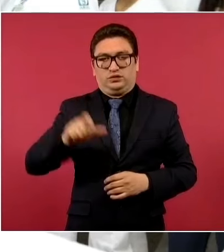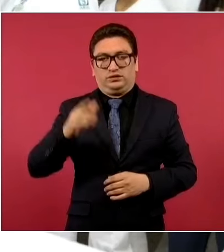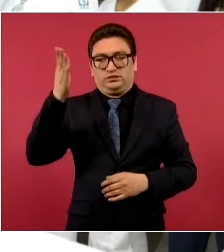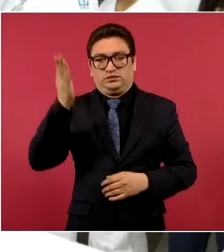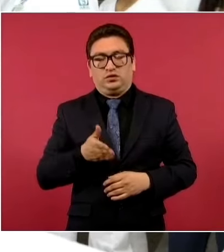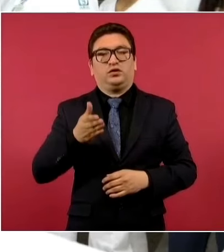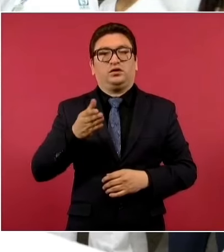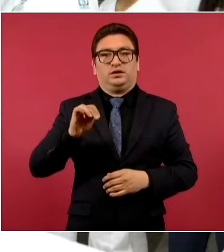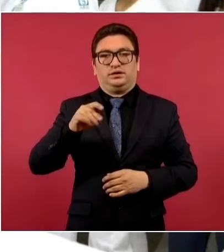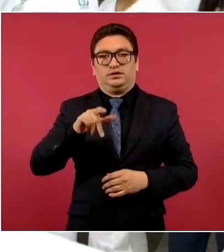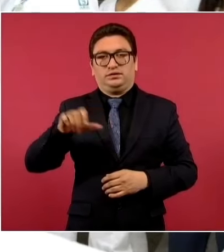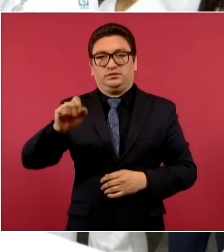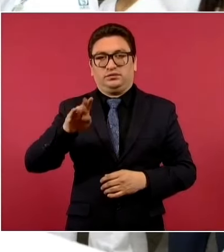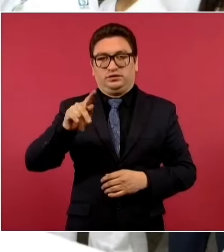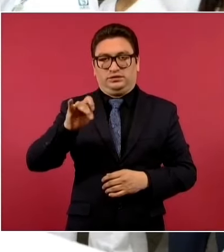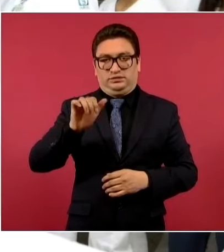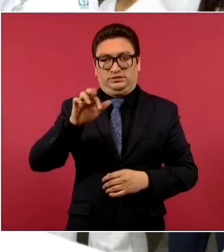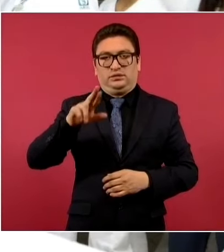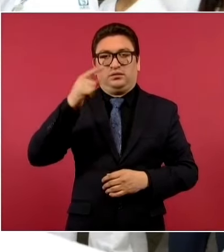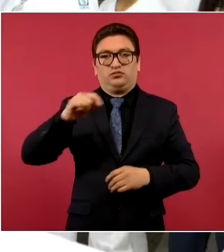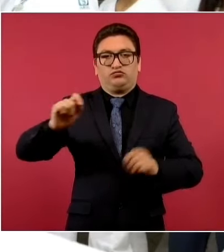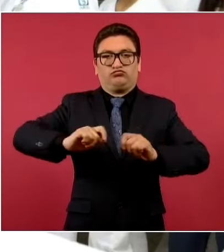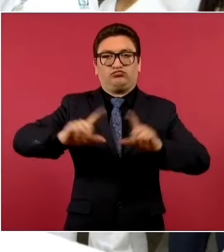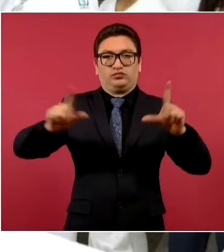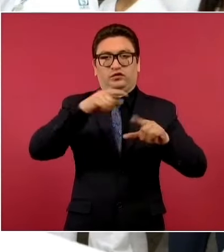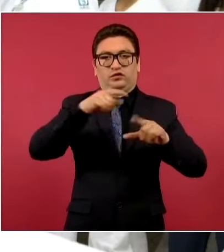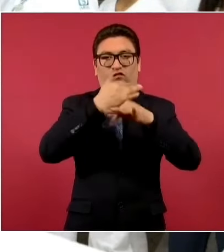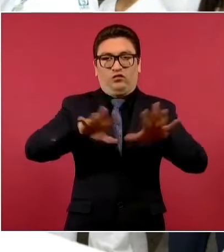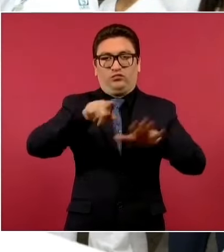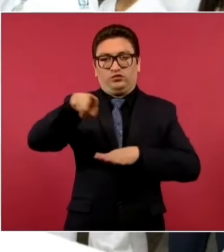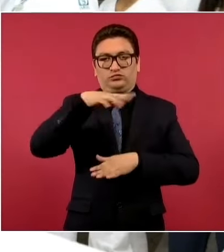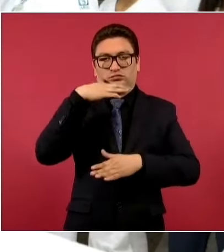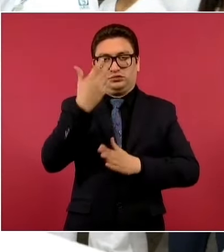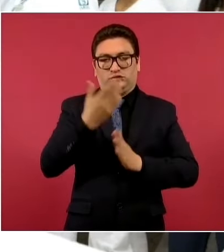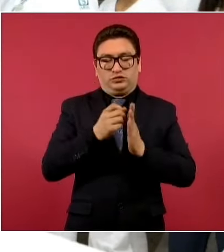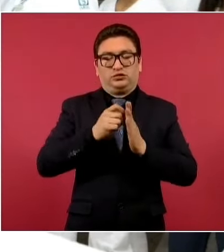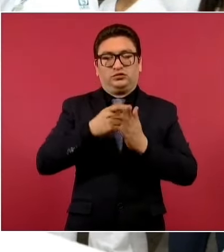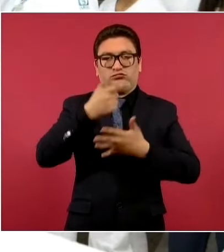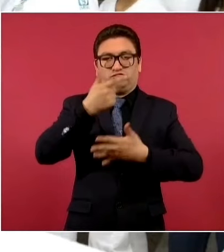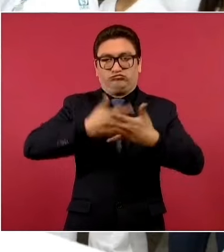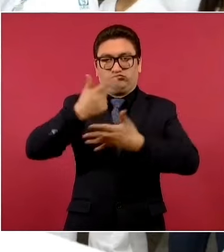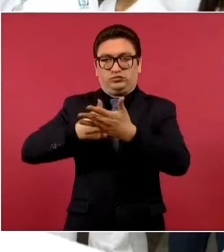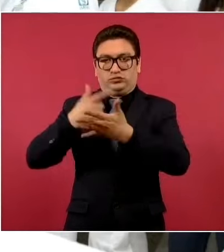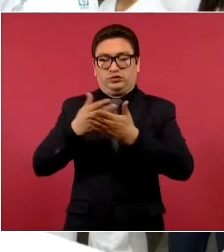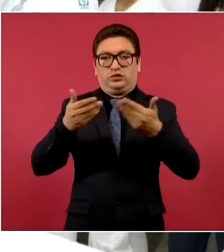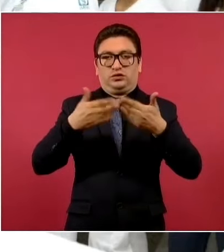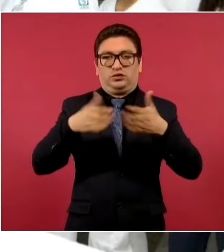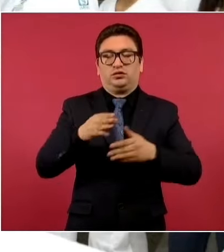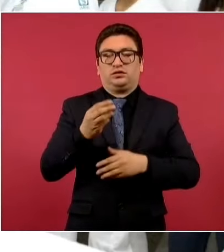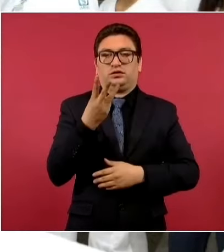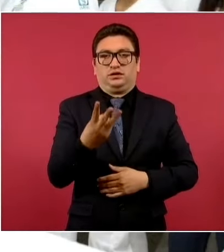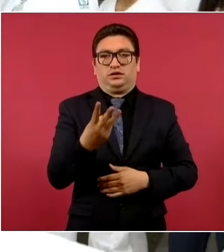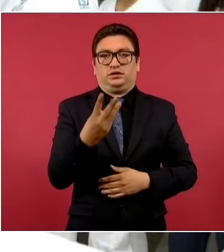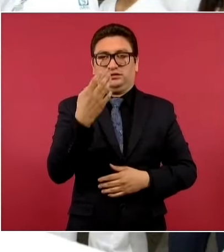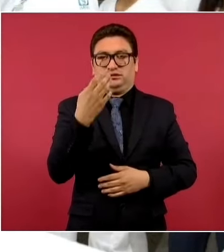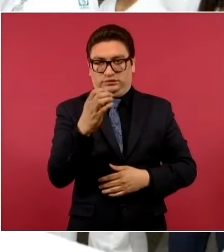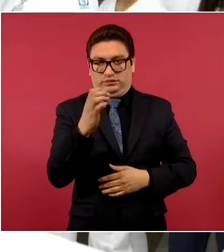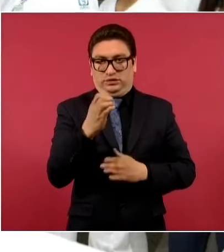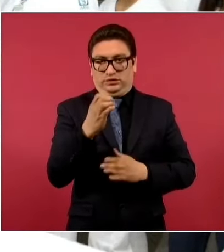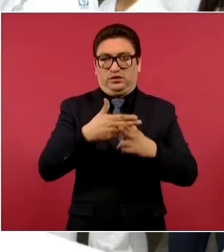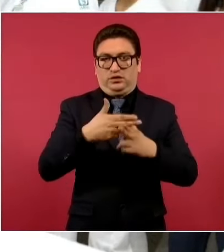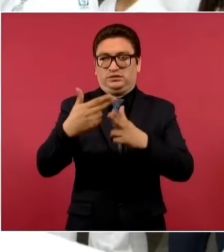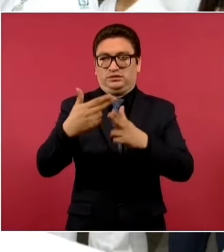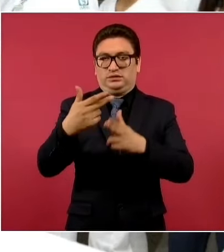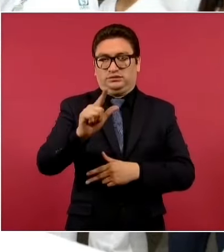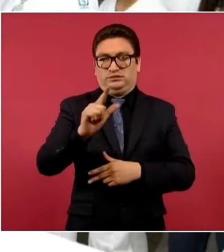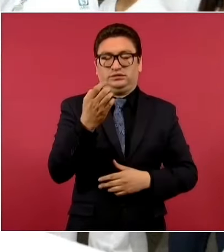www.ims.gov.mx /IMSS-Bienestar para tener más información y realizar el registro, que se abrirá a partir del 3 de enero y hasta el